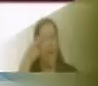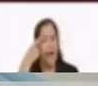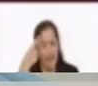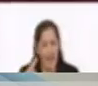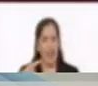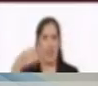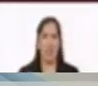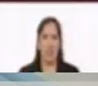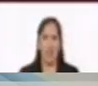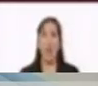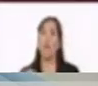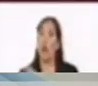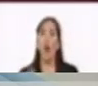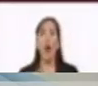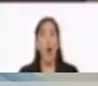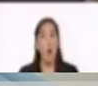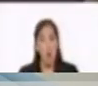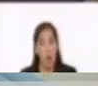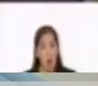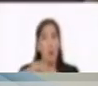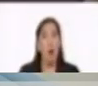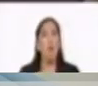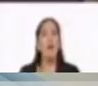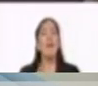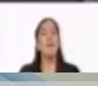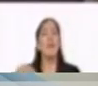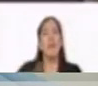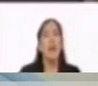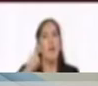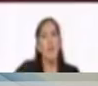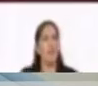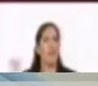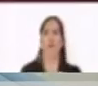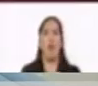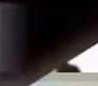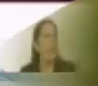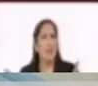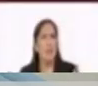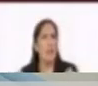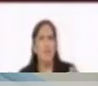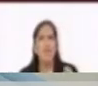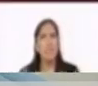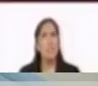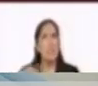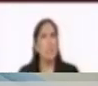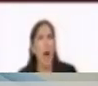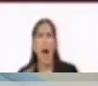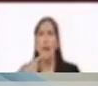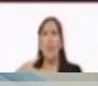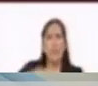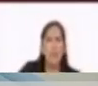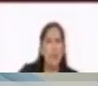construir, que somos la generación que vino a cambiar la historia, que vino a enfrentar el siglo XXI. Vemos la tensión, los